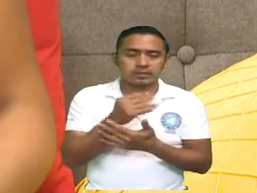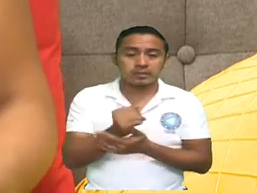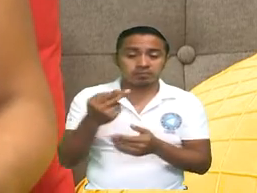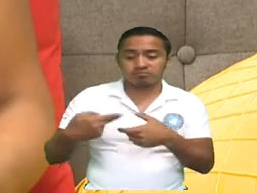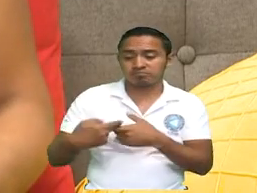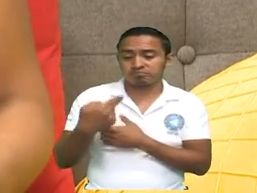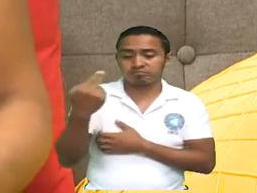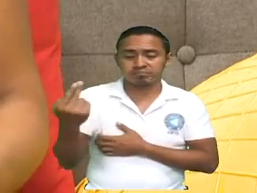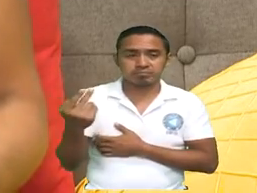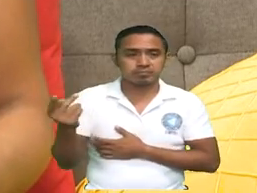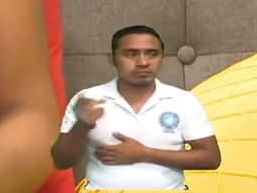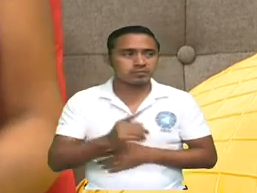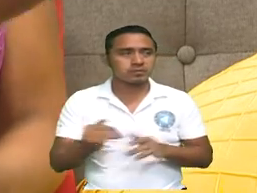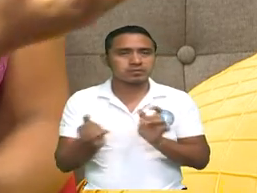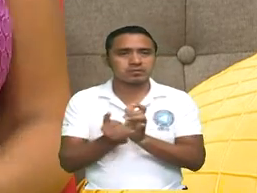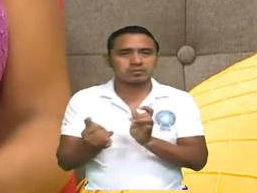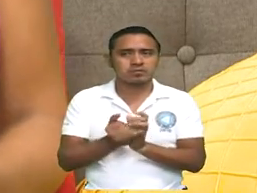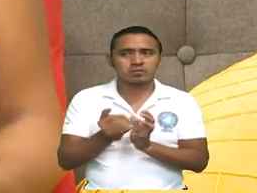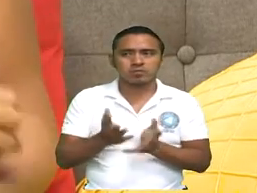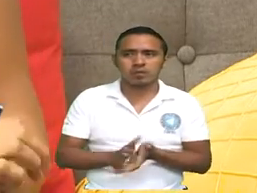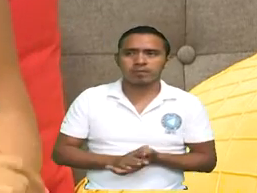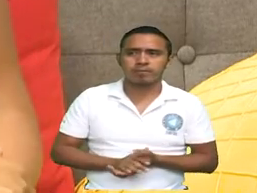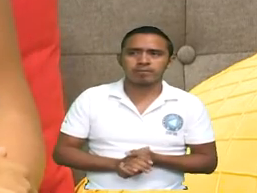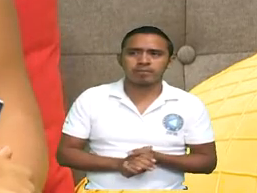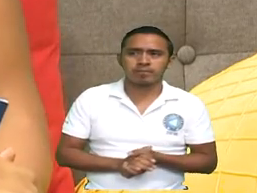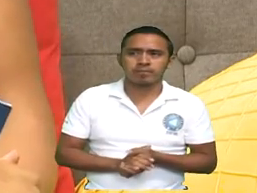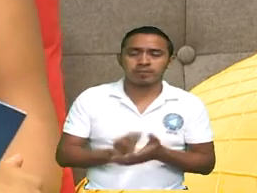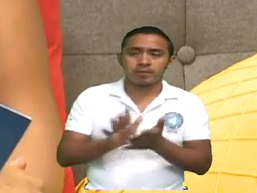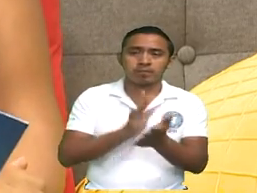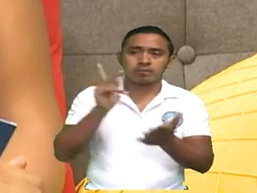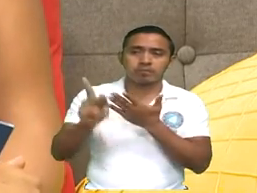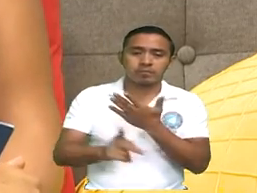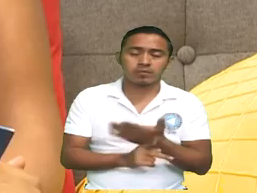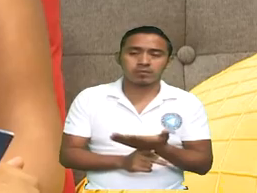retiren, como es el caso